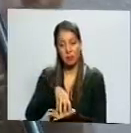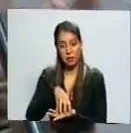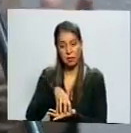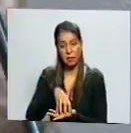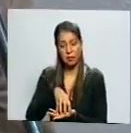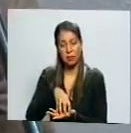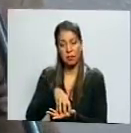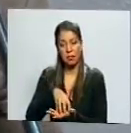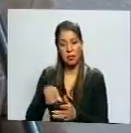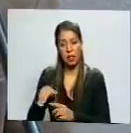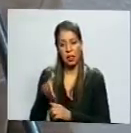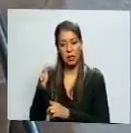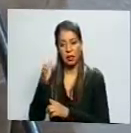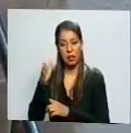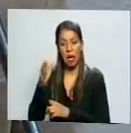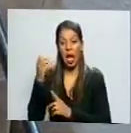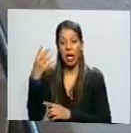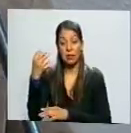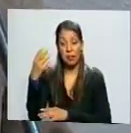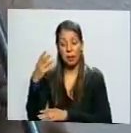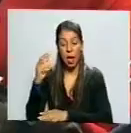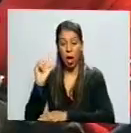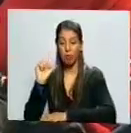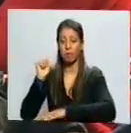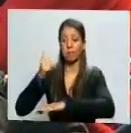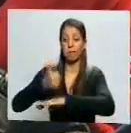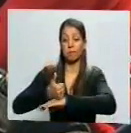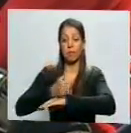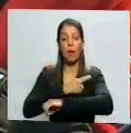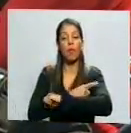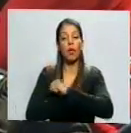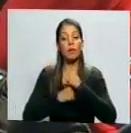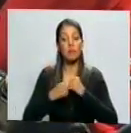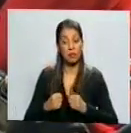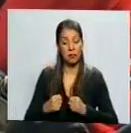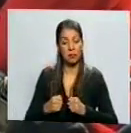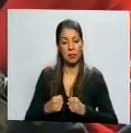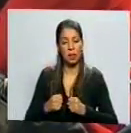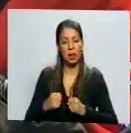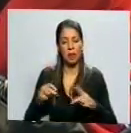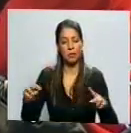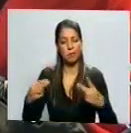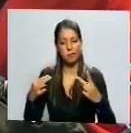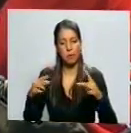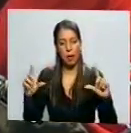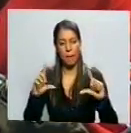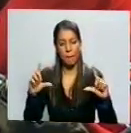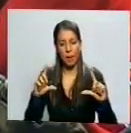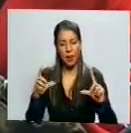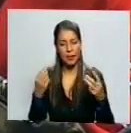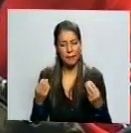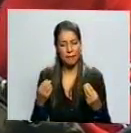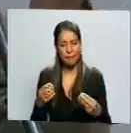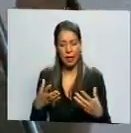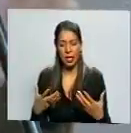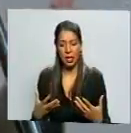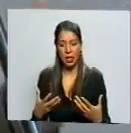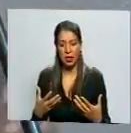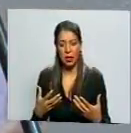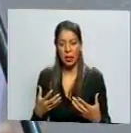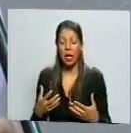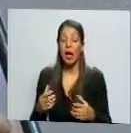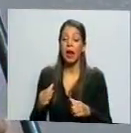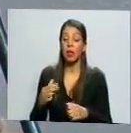de esta soberanísima Asamblea Nacional se están dando en función de